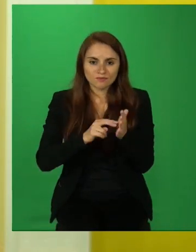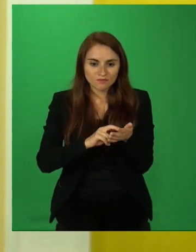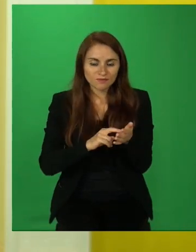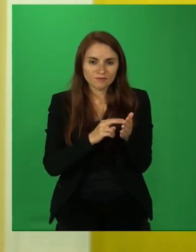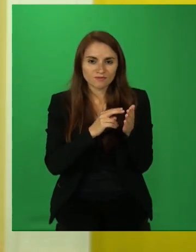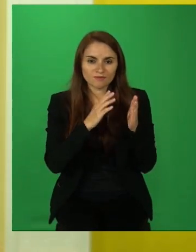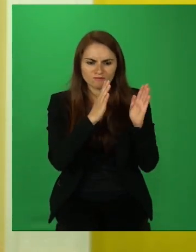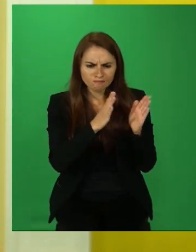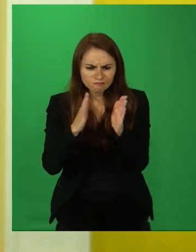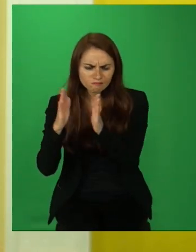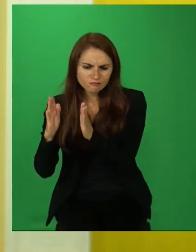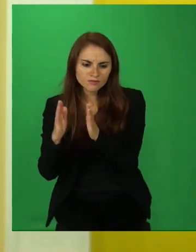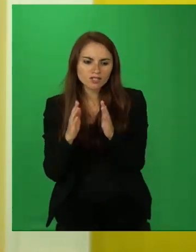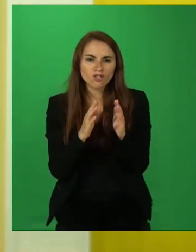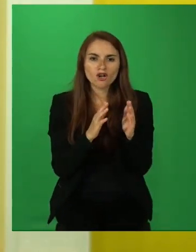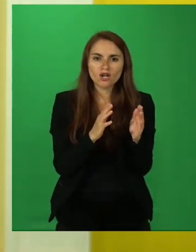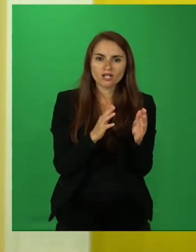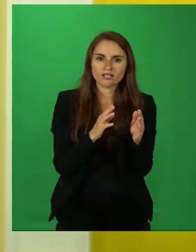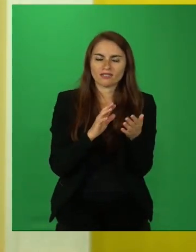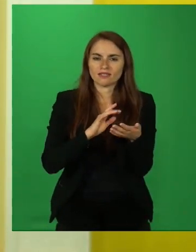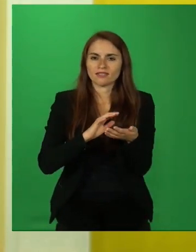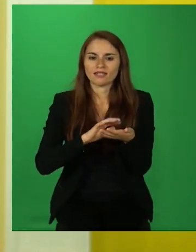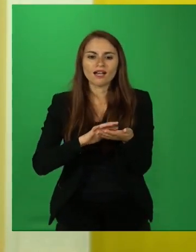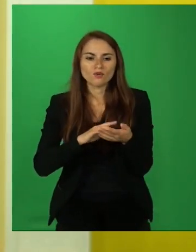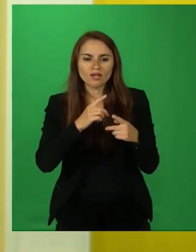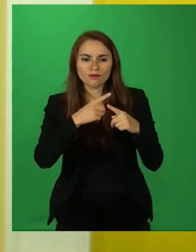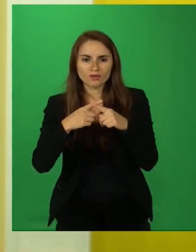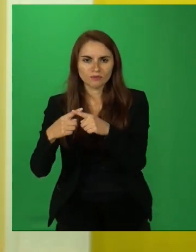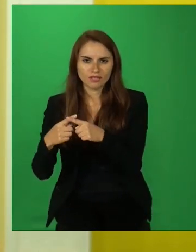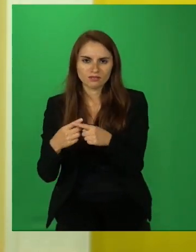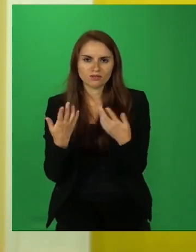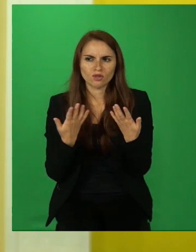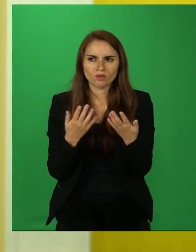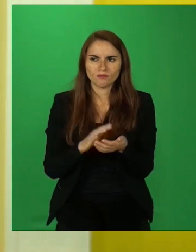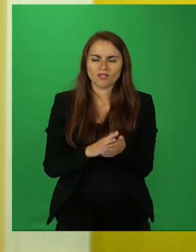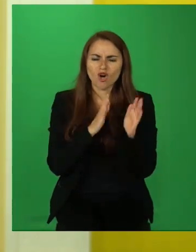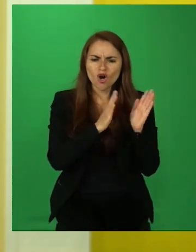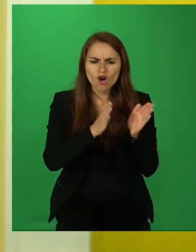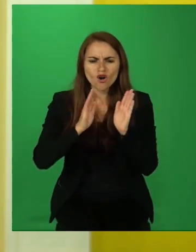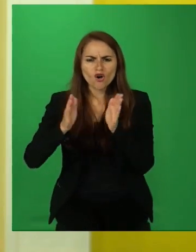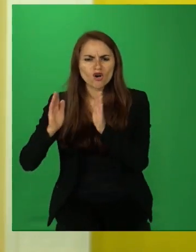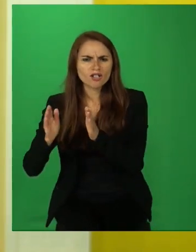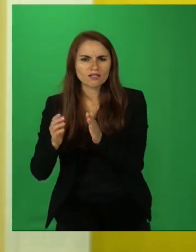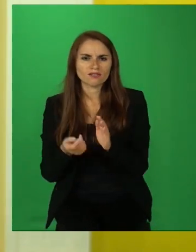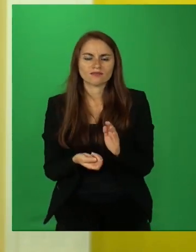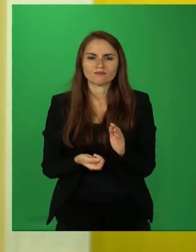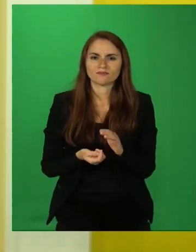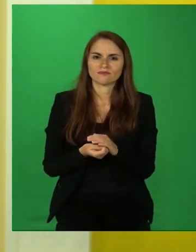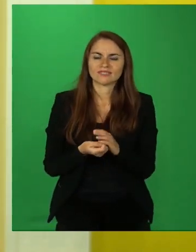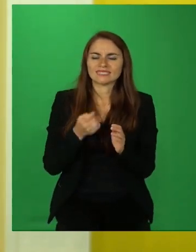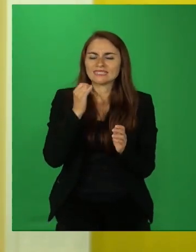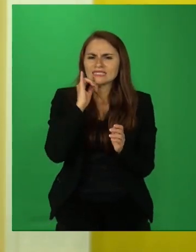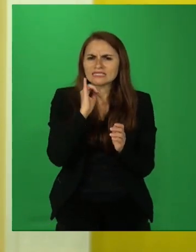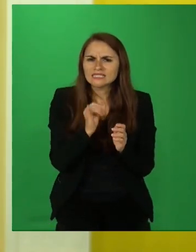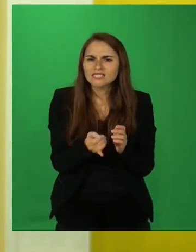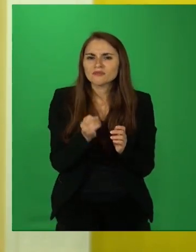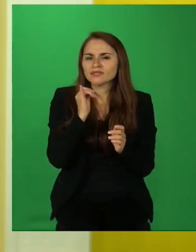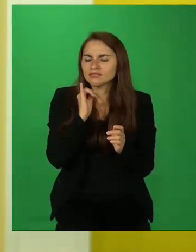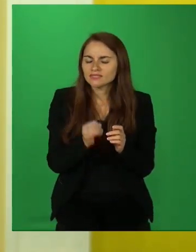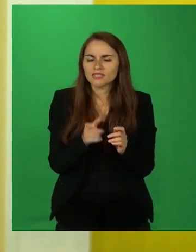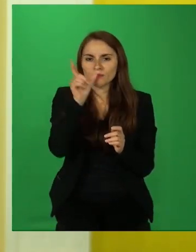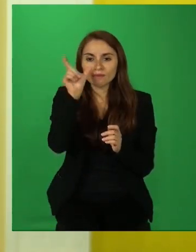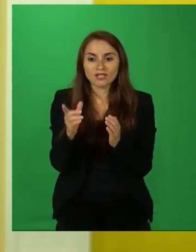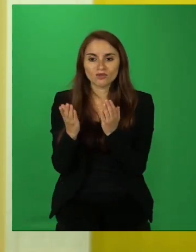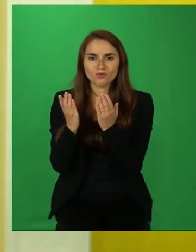orden de las operaciones señor aquí siempre siempre mis alumnos